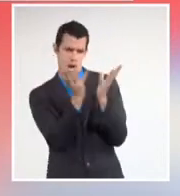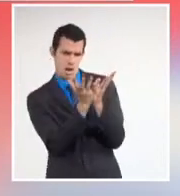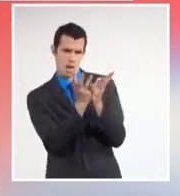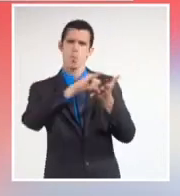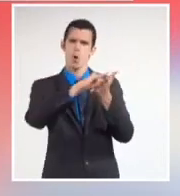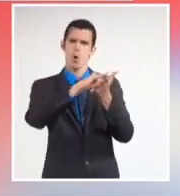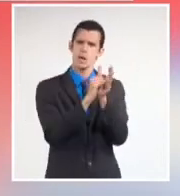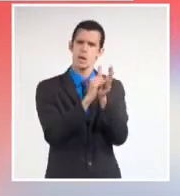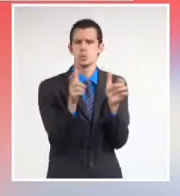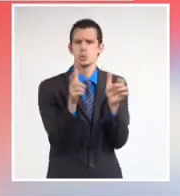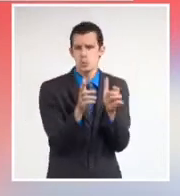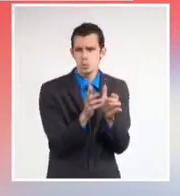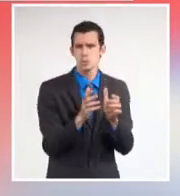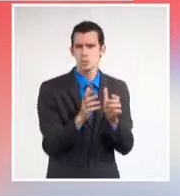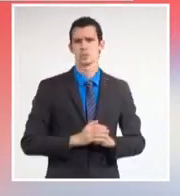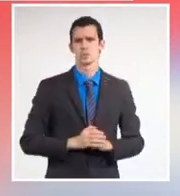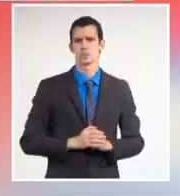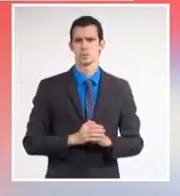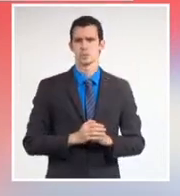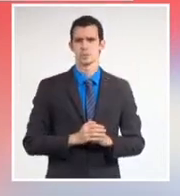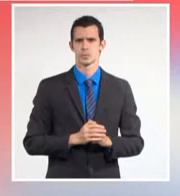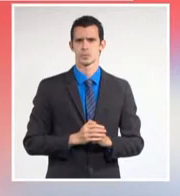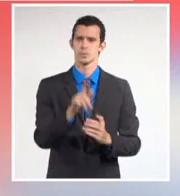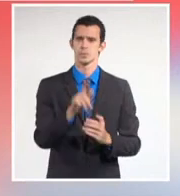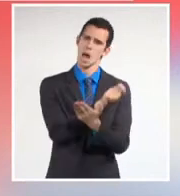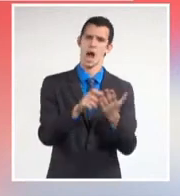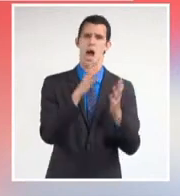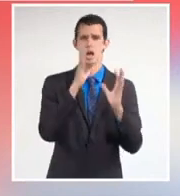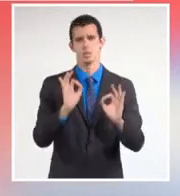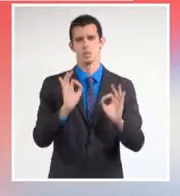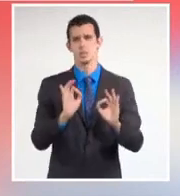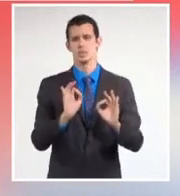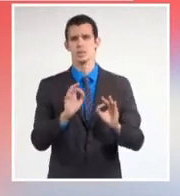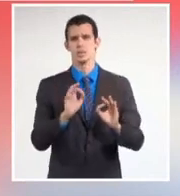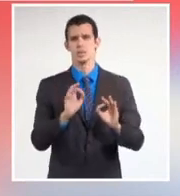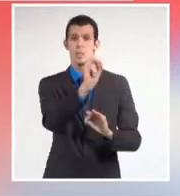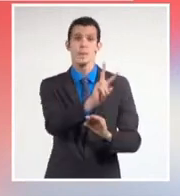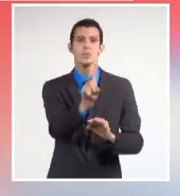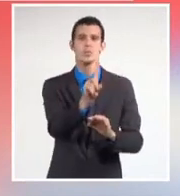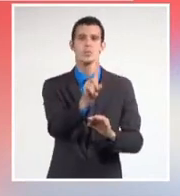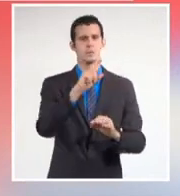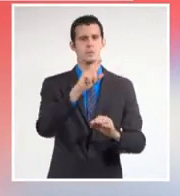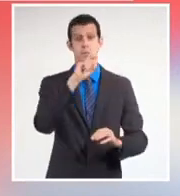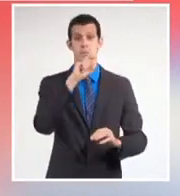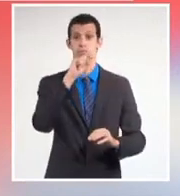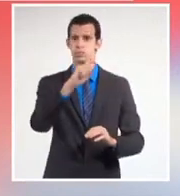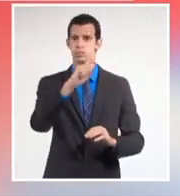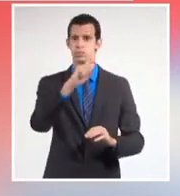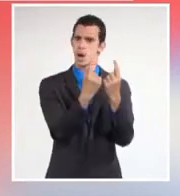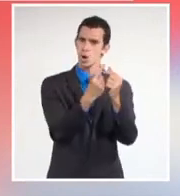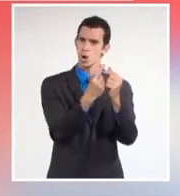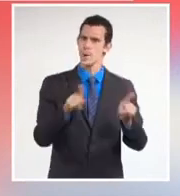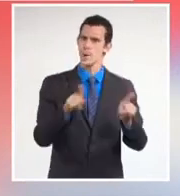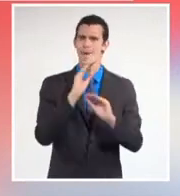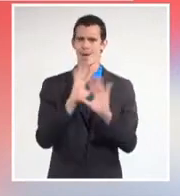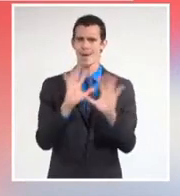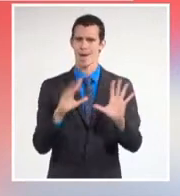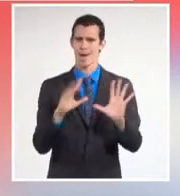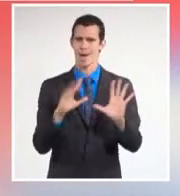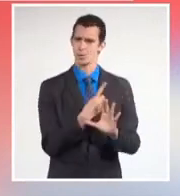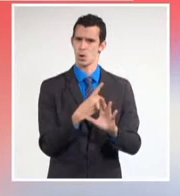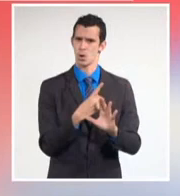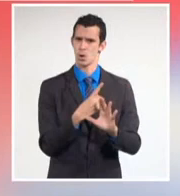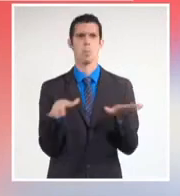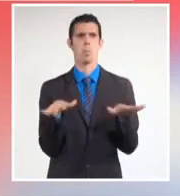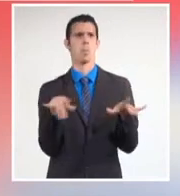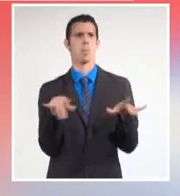2021. O sea, siempre decimos que ha sido un año muy tenso para la economía, pero también un año de grandes y profundas transformaciones